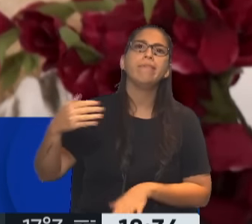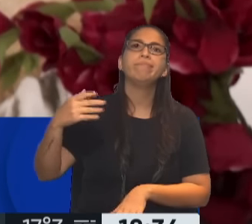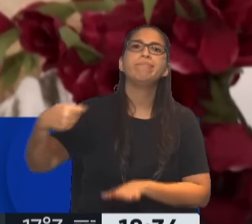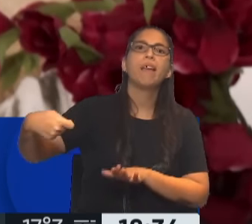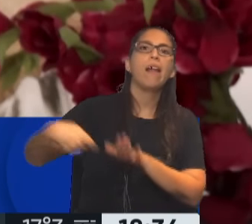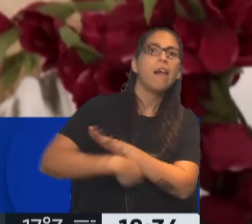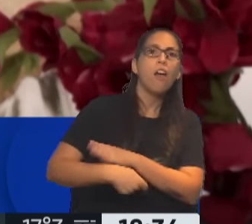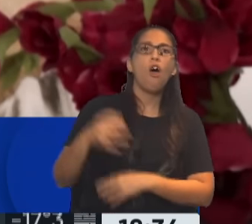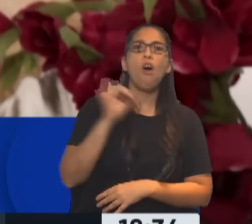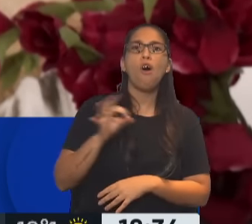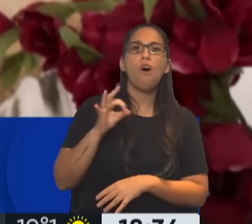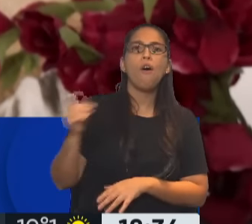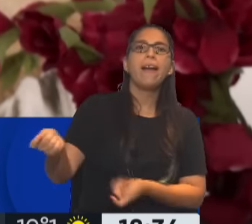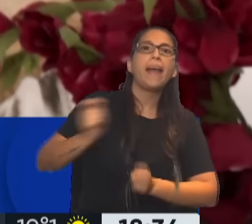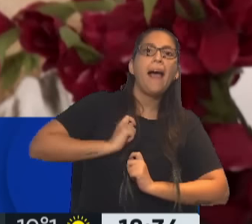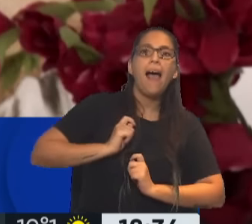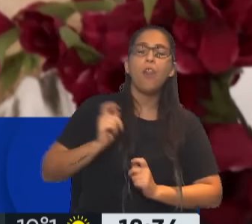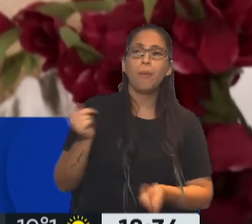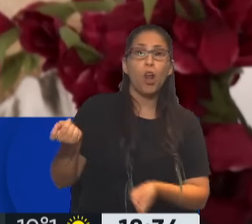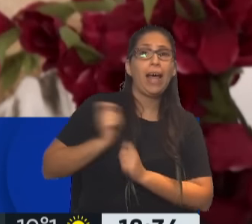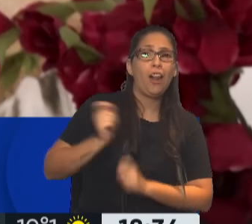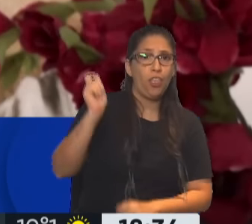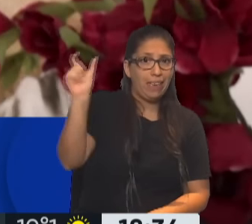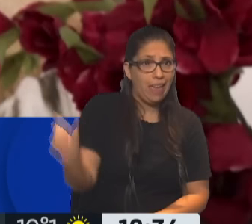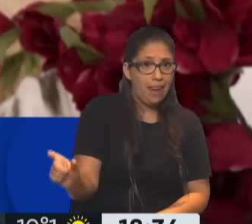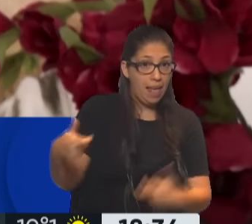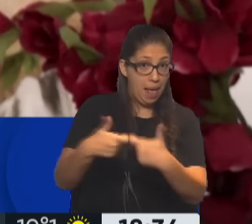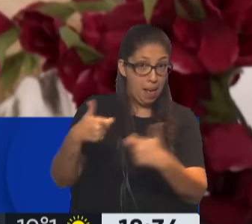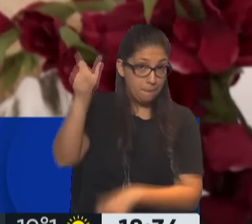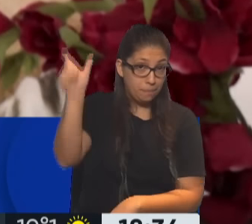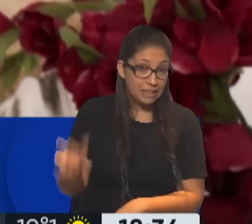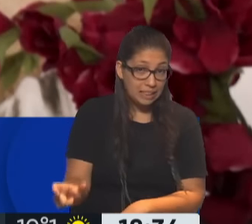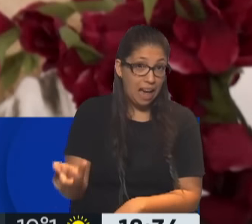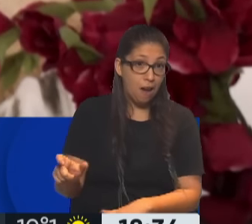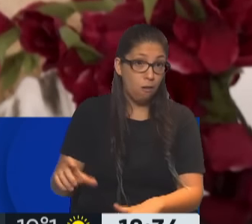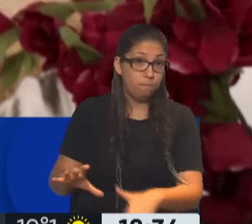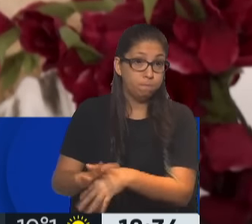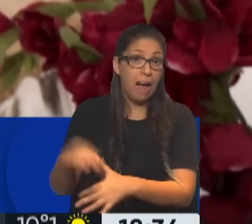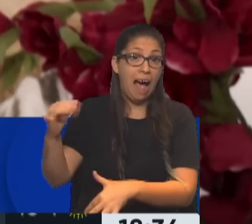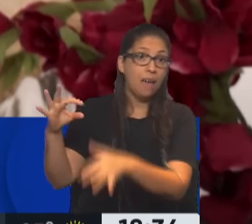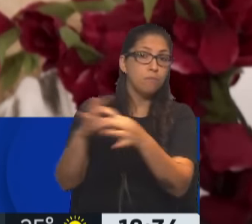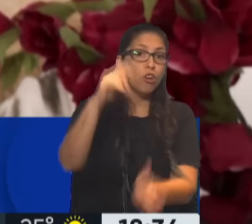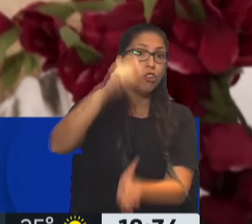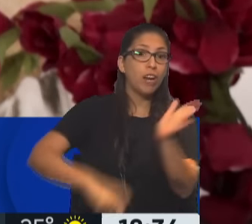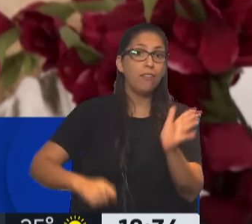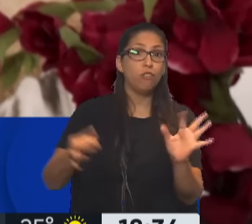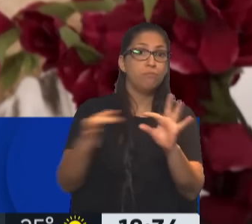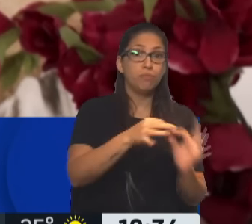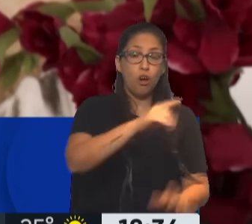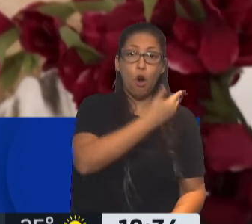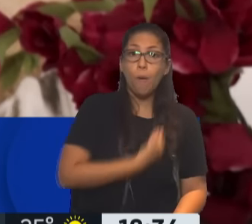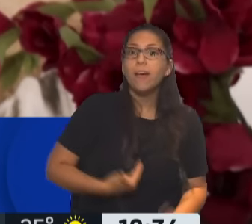un regalo de alguien, pero ese alguien ¿quién fue? ¿Un empresario que tiene quizás contratos con el gobierno? No lo sabemos, yo no